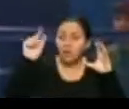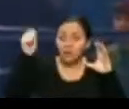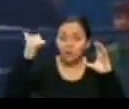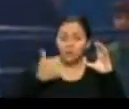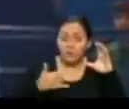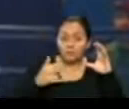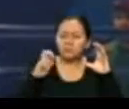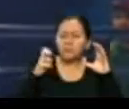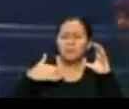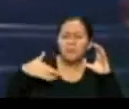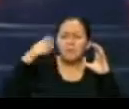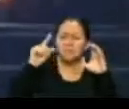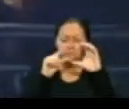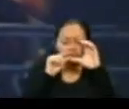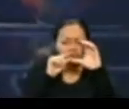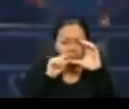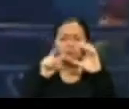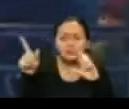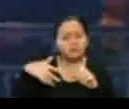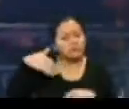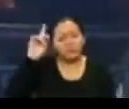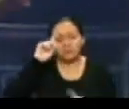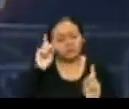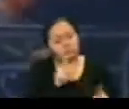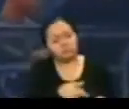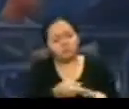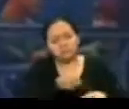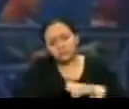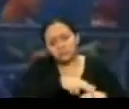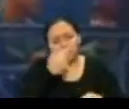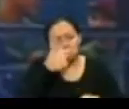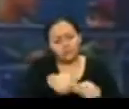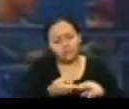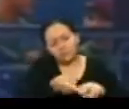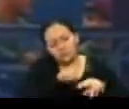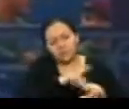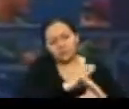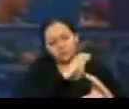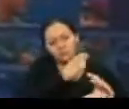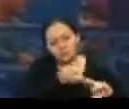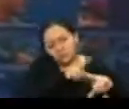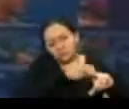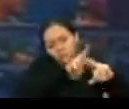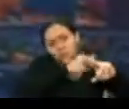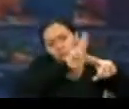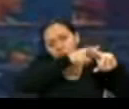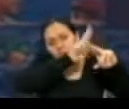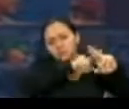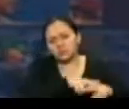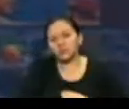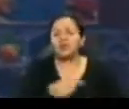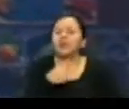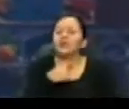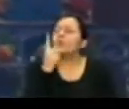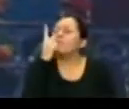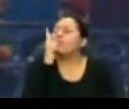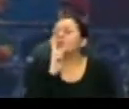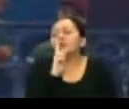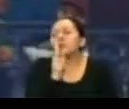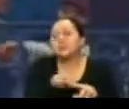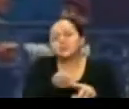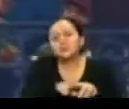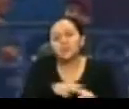Miren los ajustes que están haciendo. Comparen el centavo de incremento en los cigarrillos, con